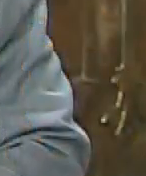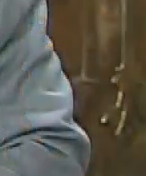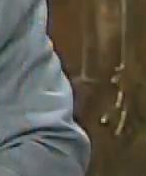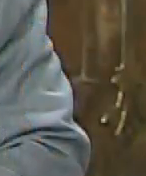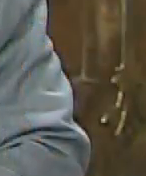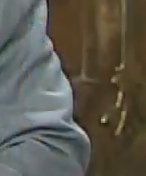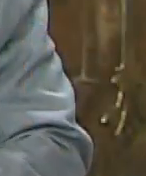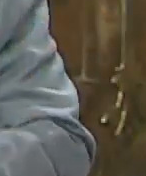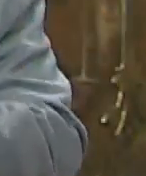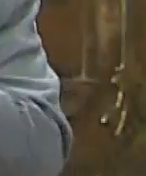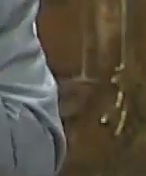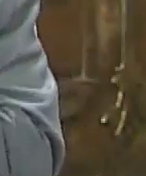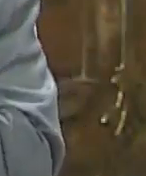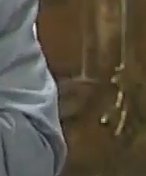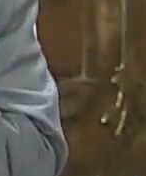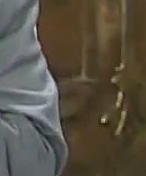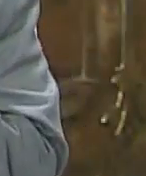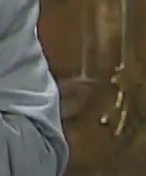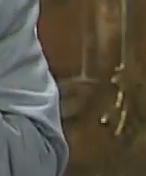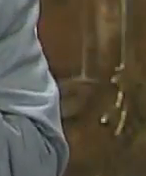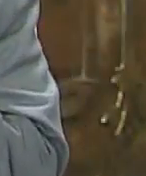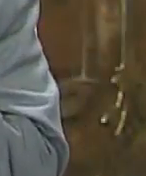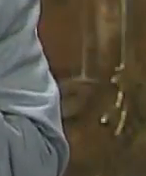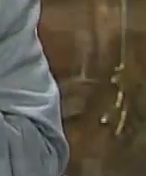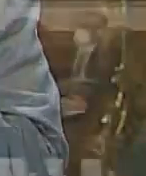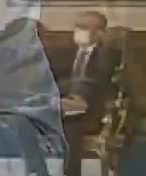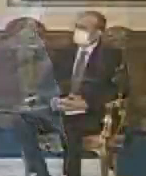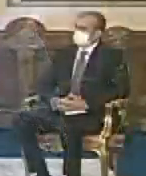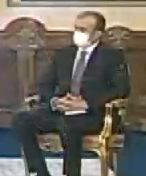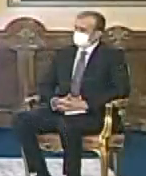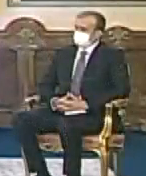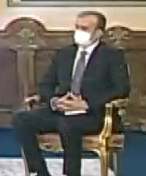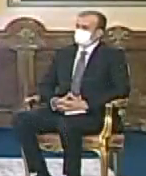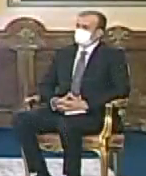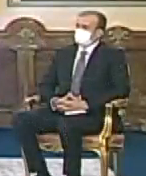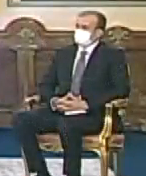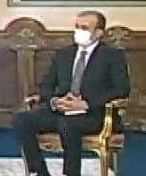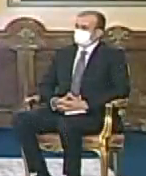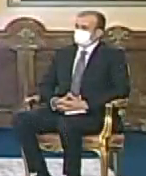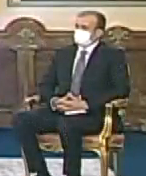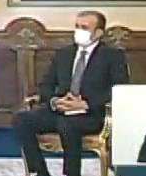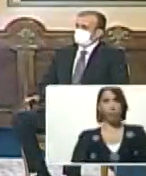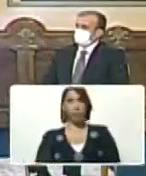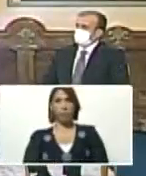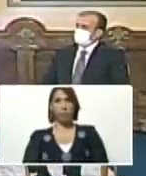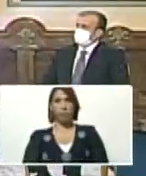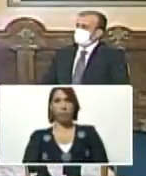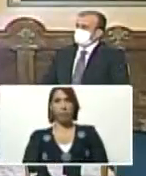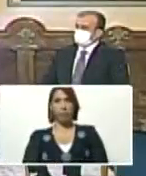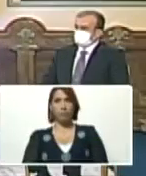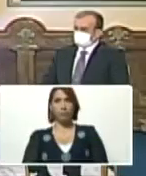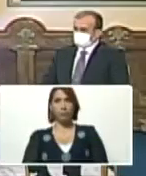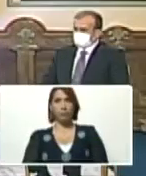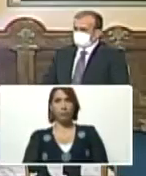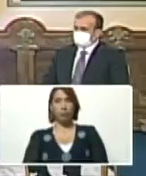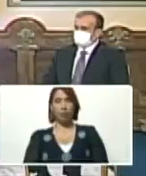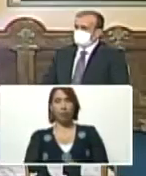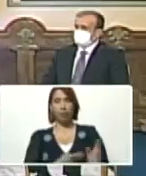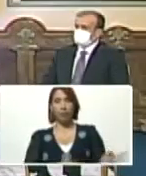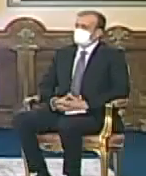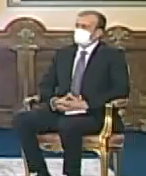Compañero vicepresidente de Economía, ministro de Energía y Petróleo, Tarek El Aissami,